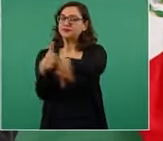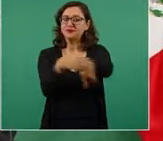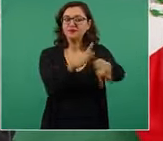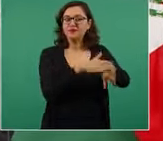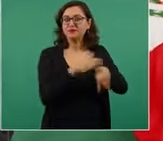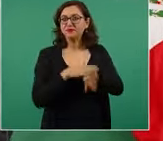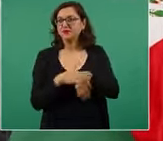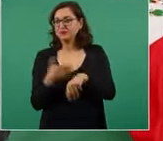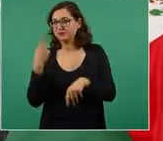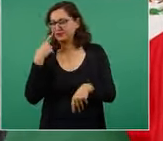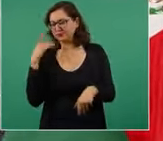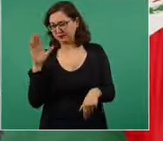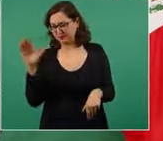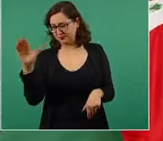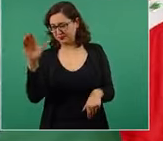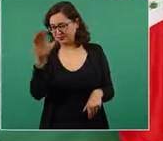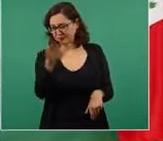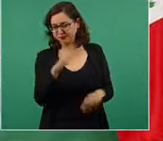que